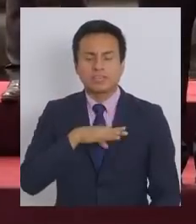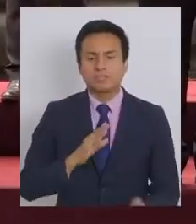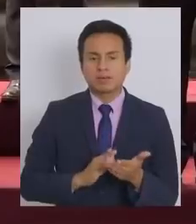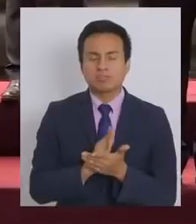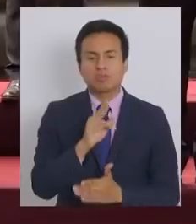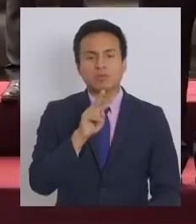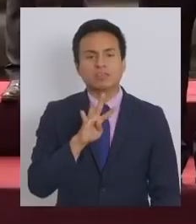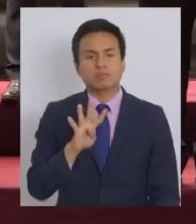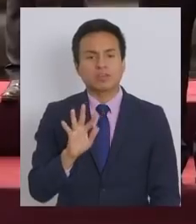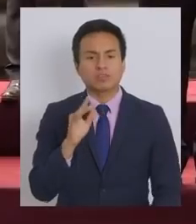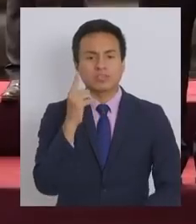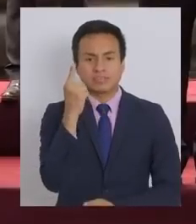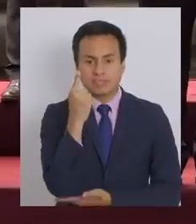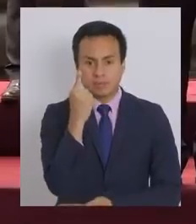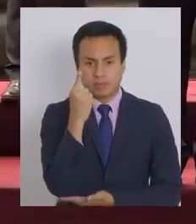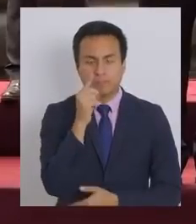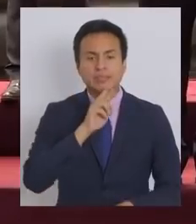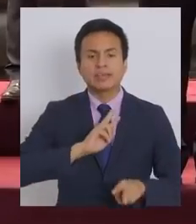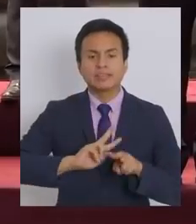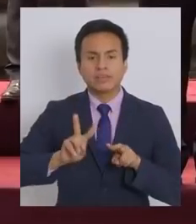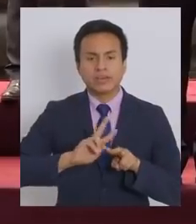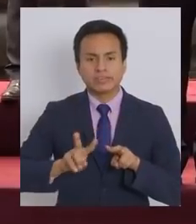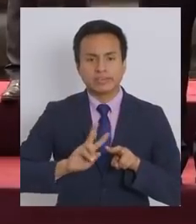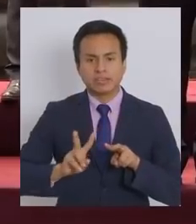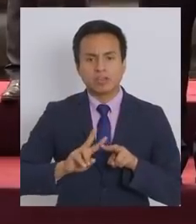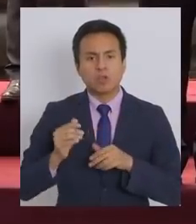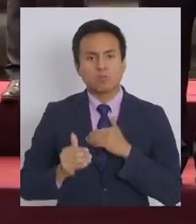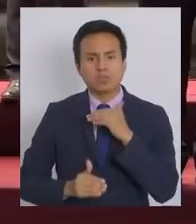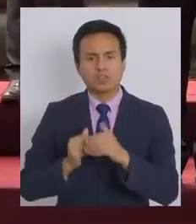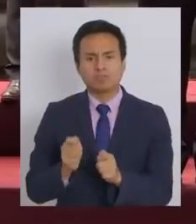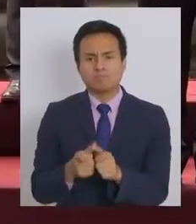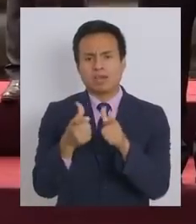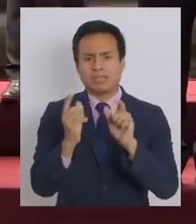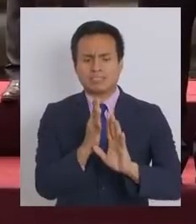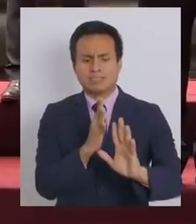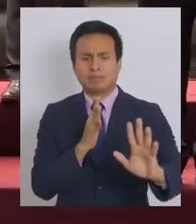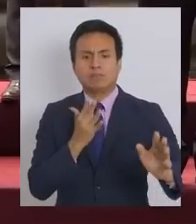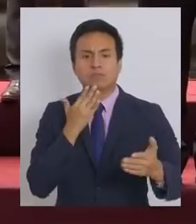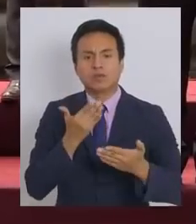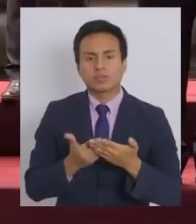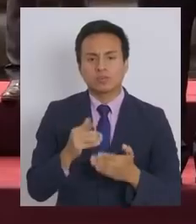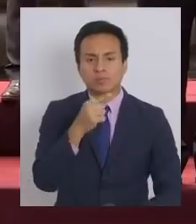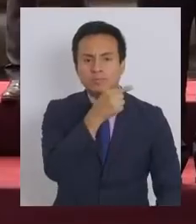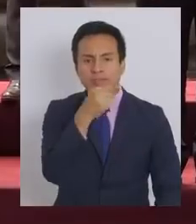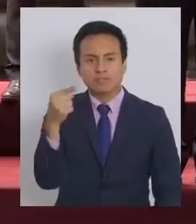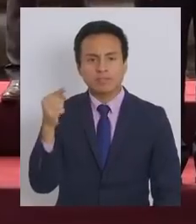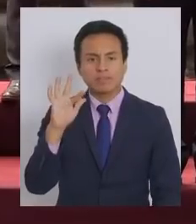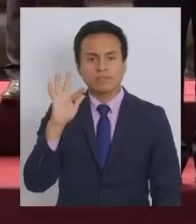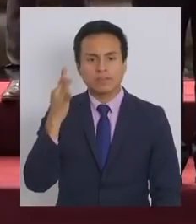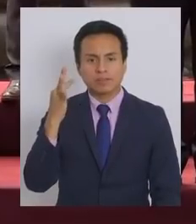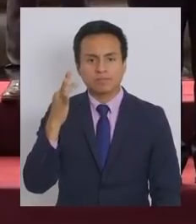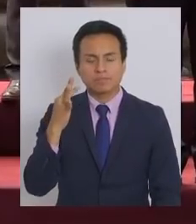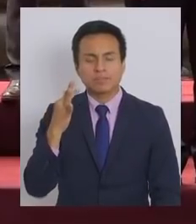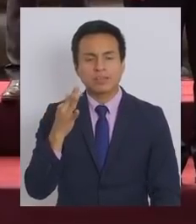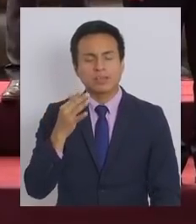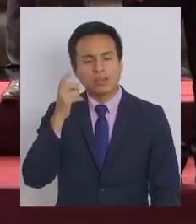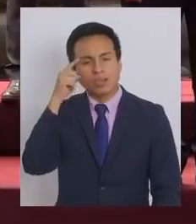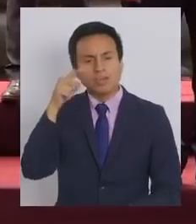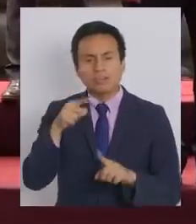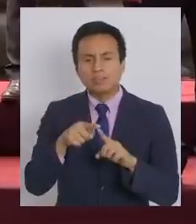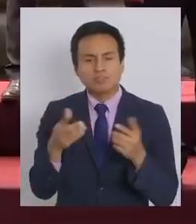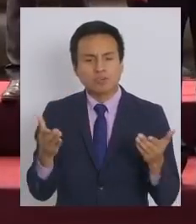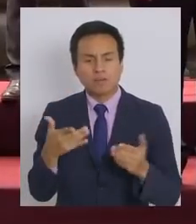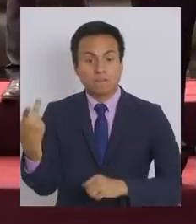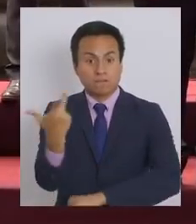el 24 de diciembre y que se va a hacer a través de un proceso masivo a partir de la primera semana de febrero, Nuestra intención es